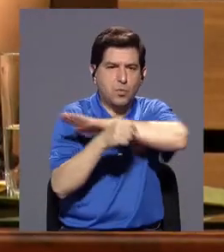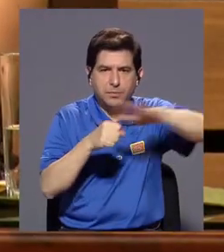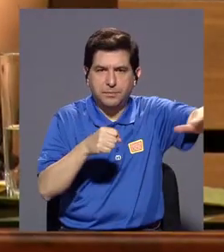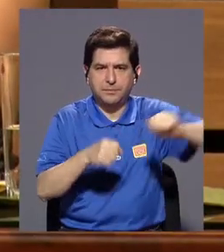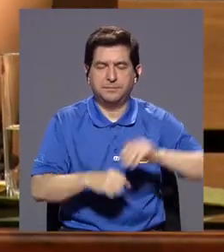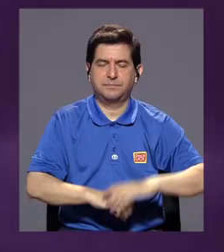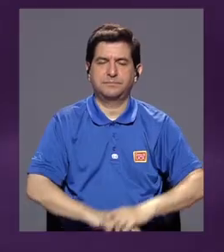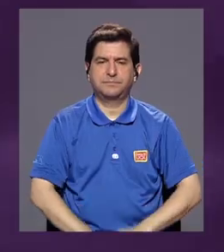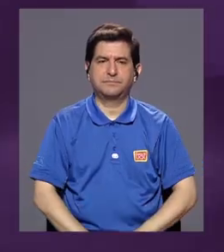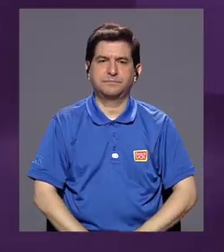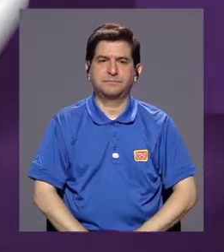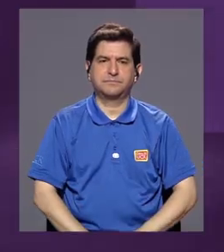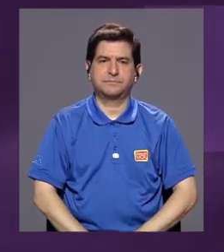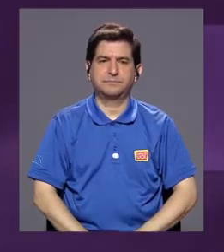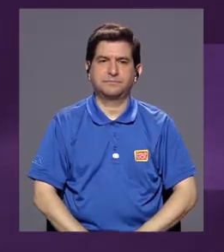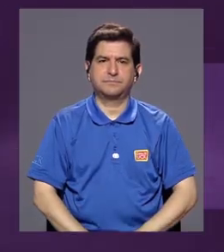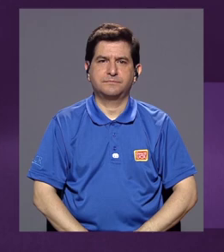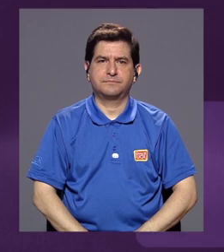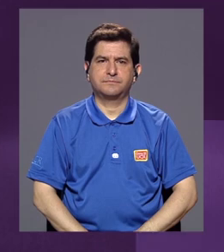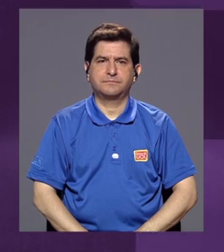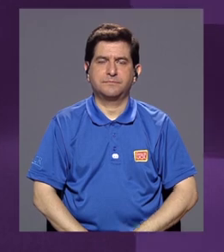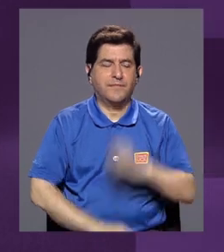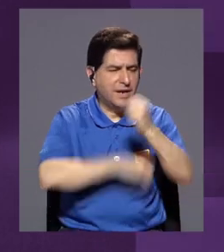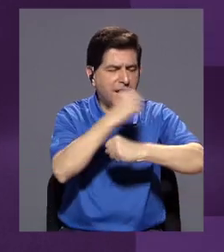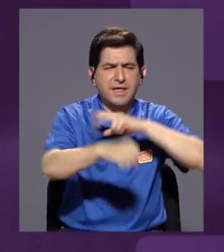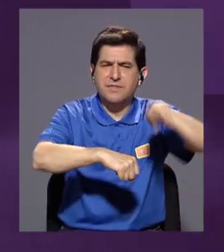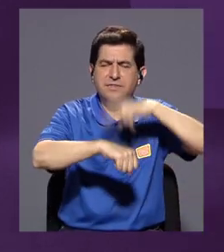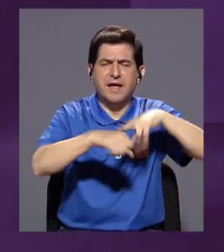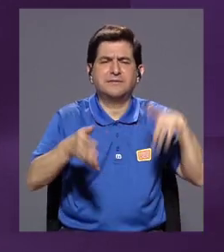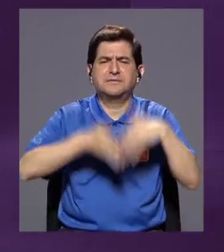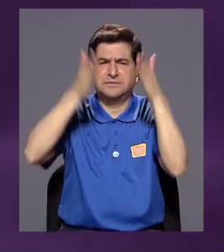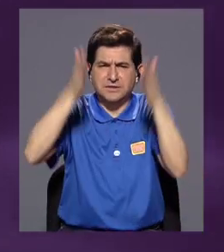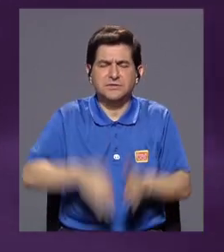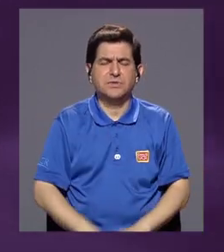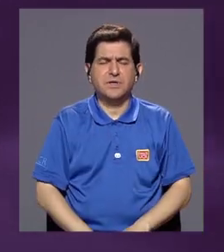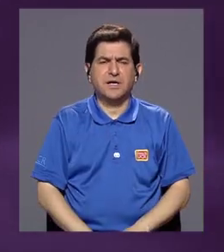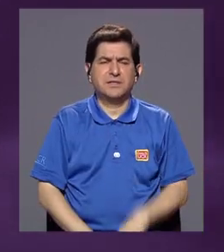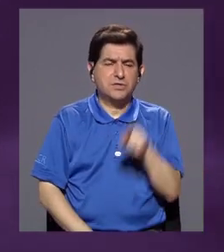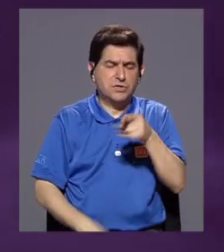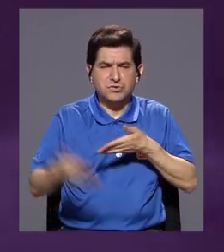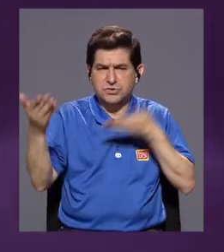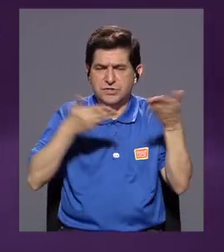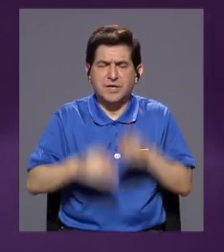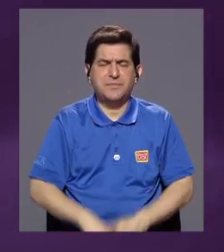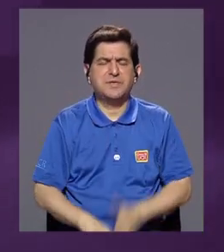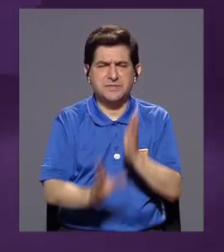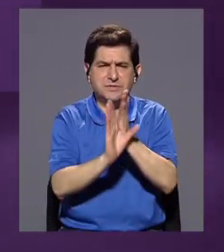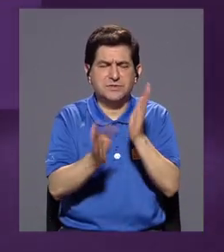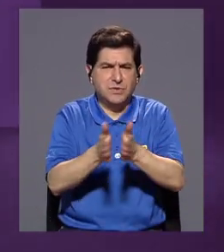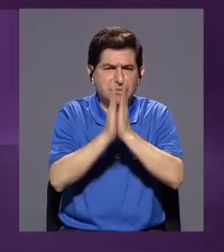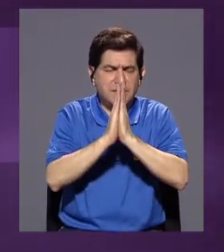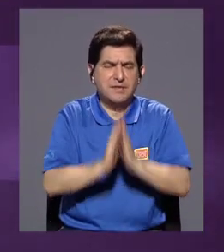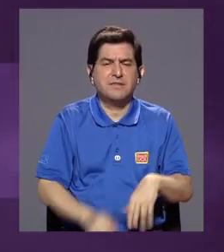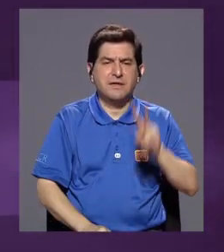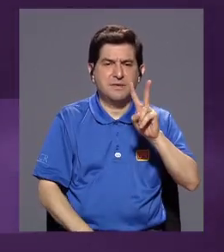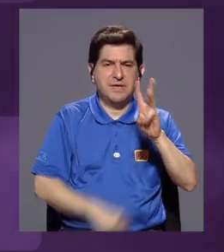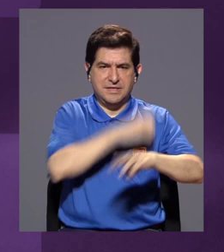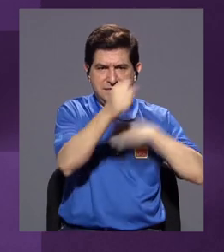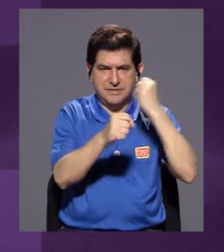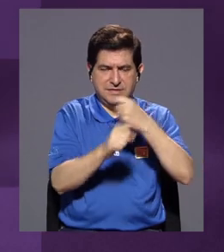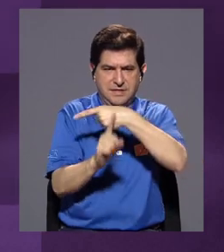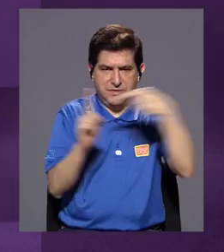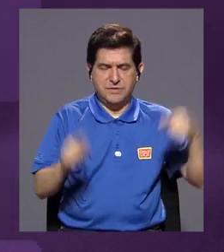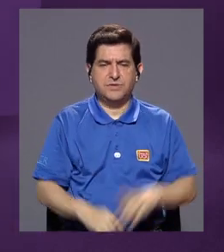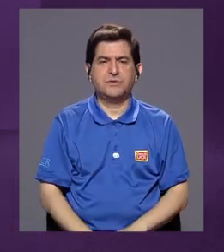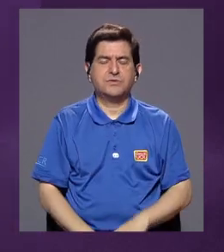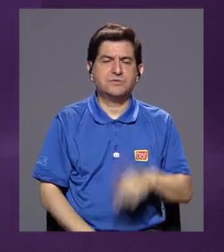completo. La edad promedio de los estudiantes que consultan el servicio de psicología es de 26 años y medio, en un rango